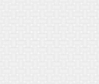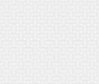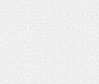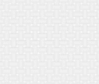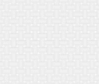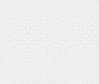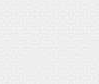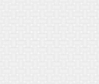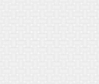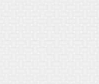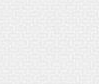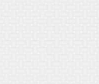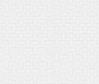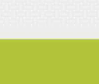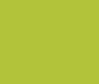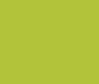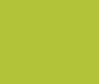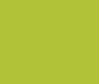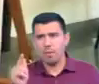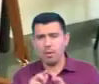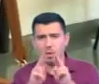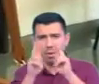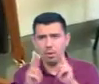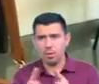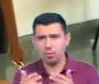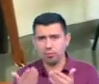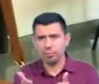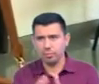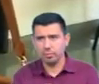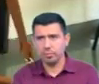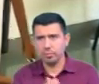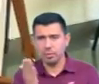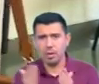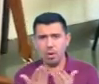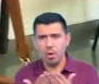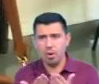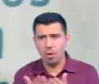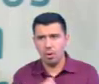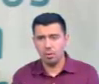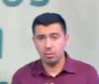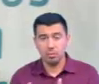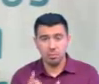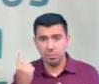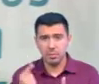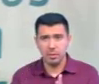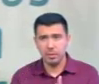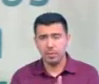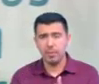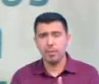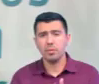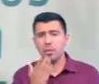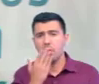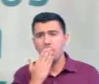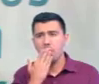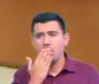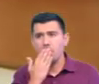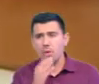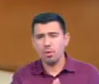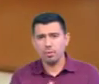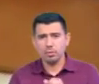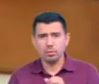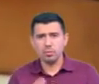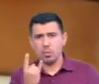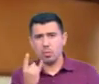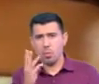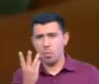ganando puntocom por primera vez en la historia la tribu indígena uvas tendrán conexión wi-fi